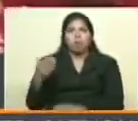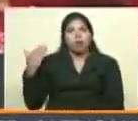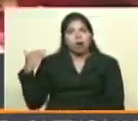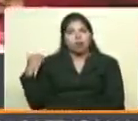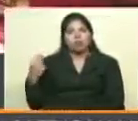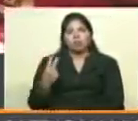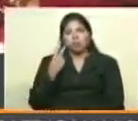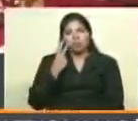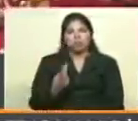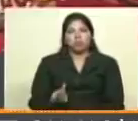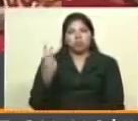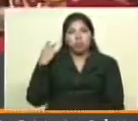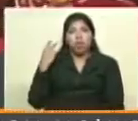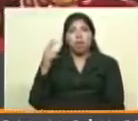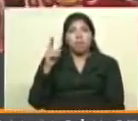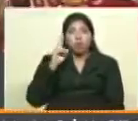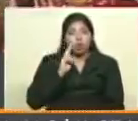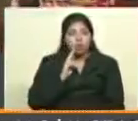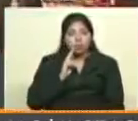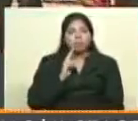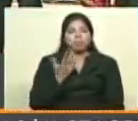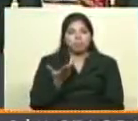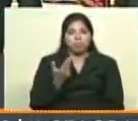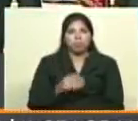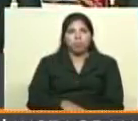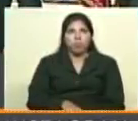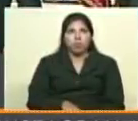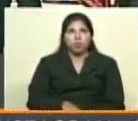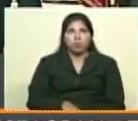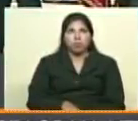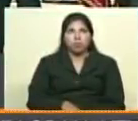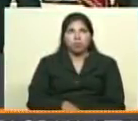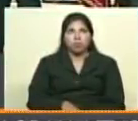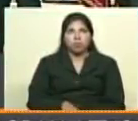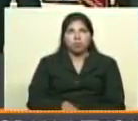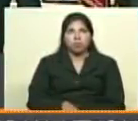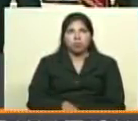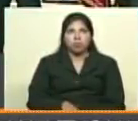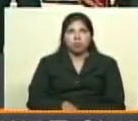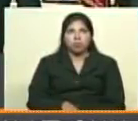Por eso la educación de nuestros hijos e hijas debe ser desde Bolívar.